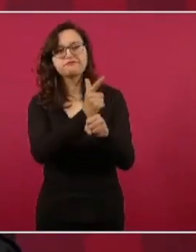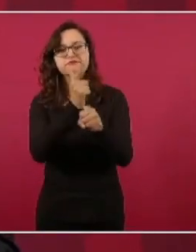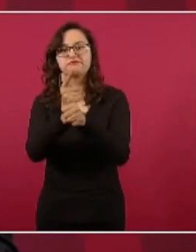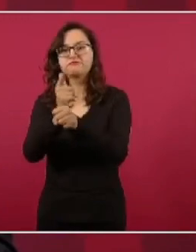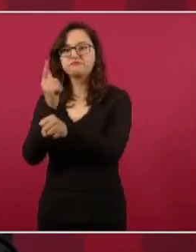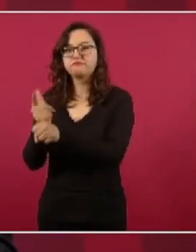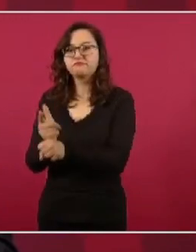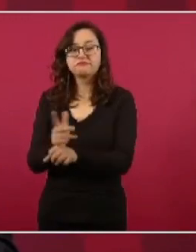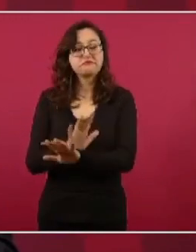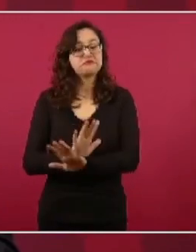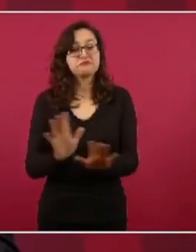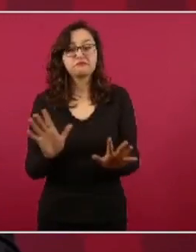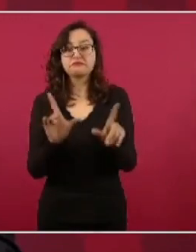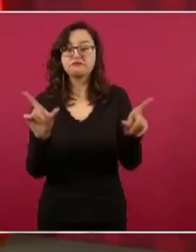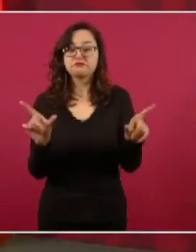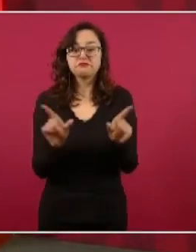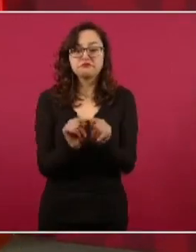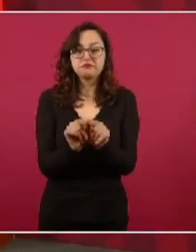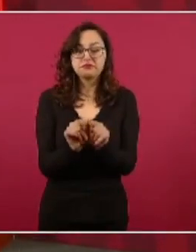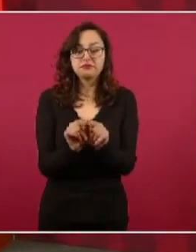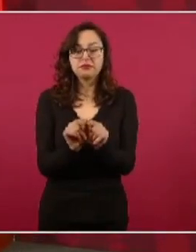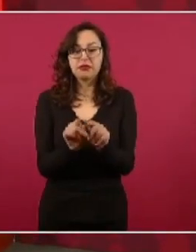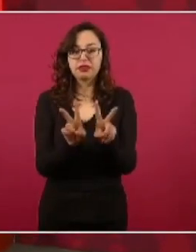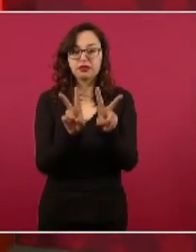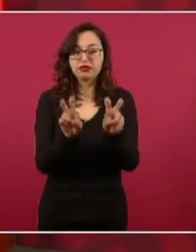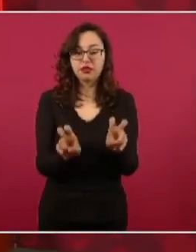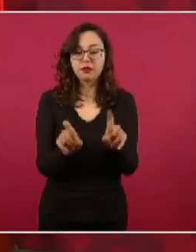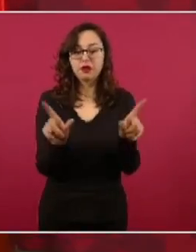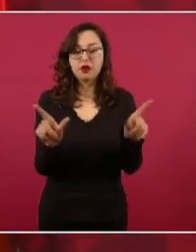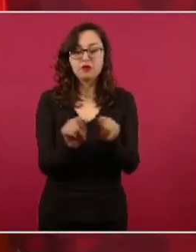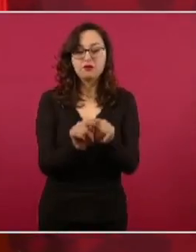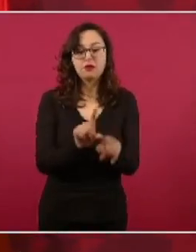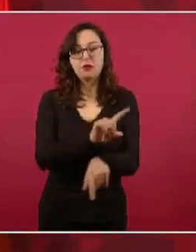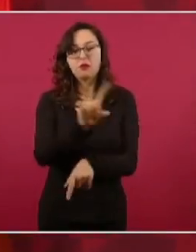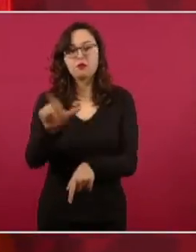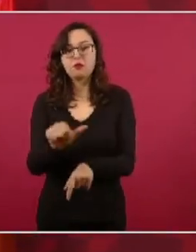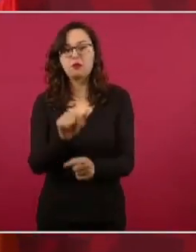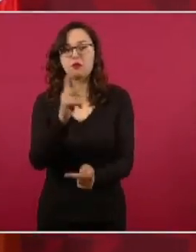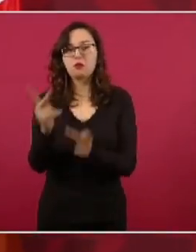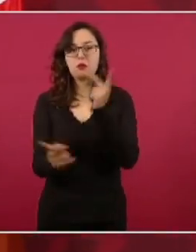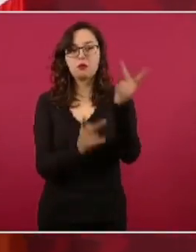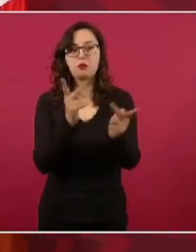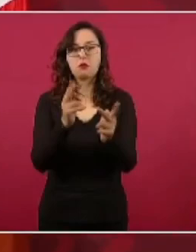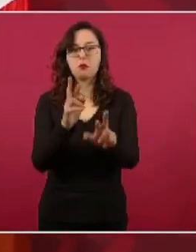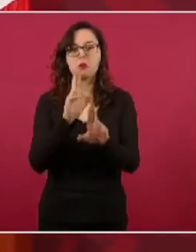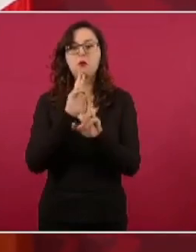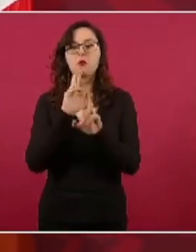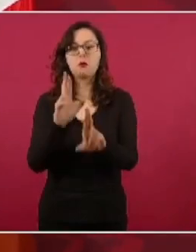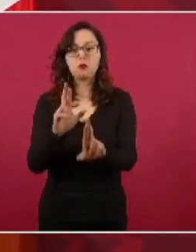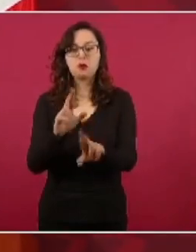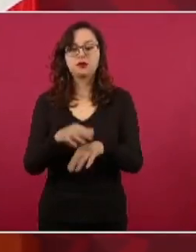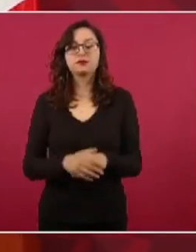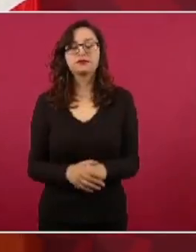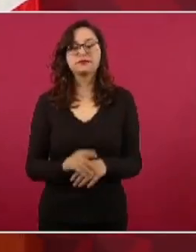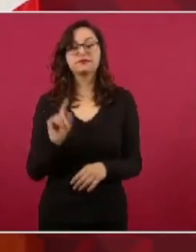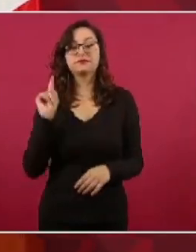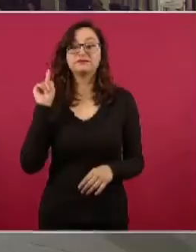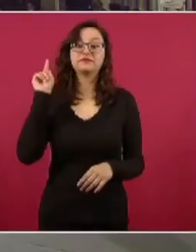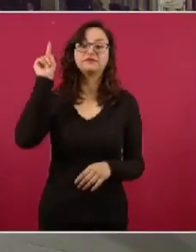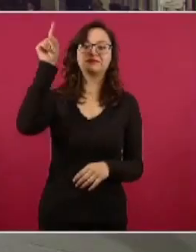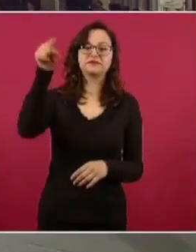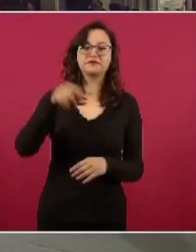dejamos todo el tiempo para preguntas y respuestas. Y va a ser atrás, va a ser atrás.